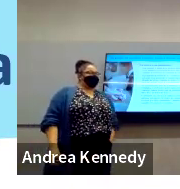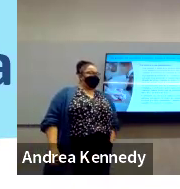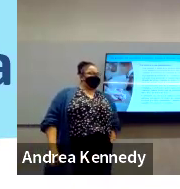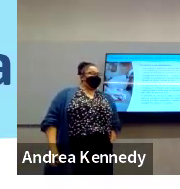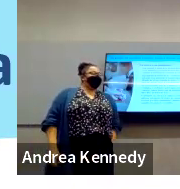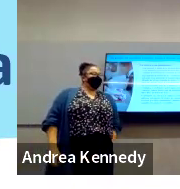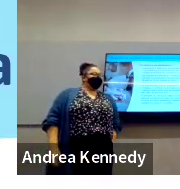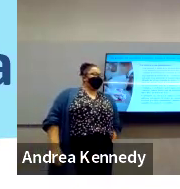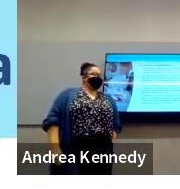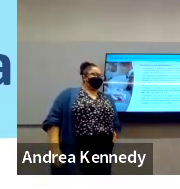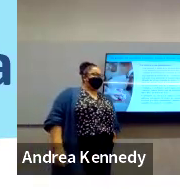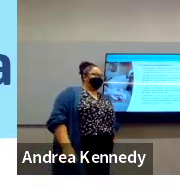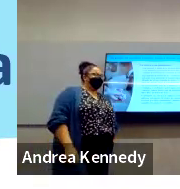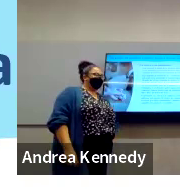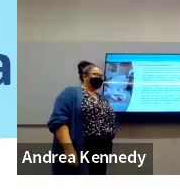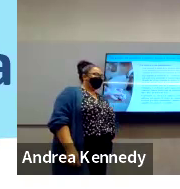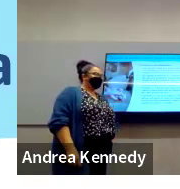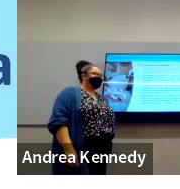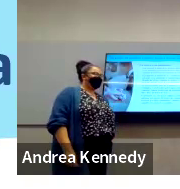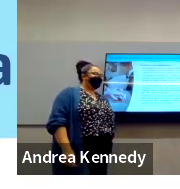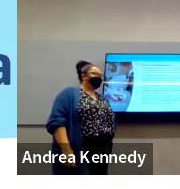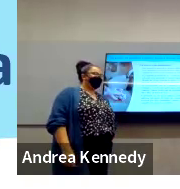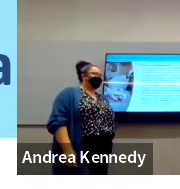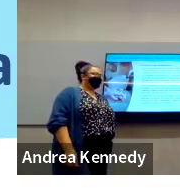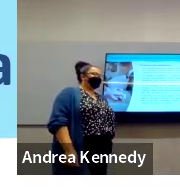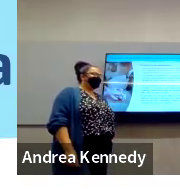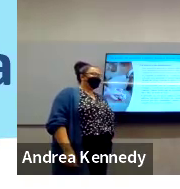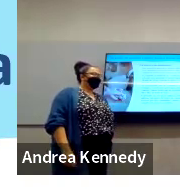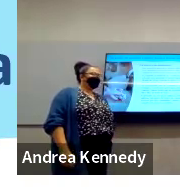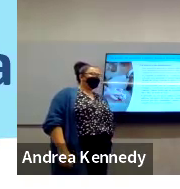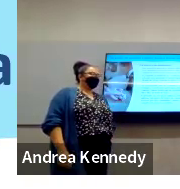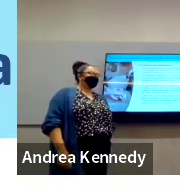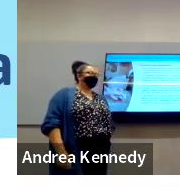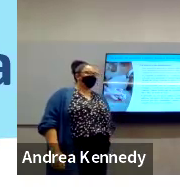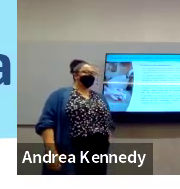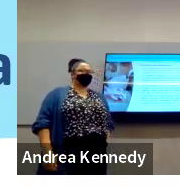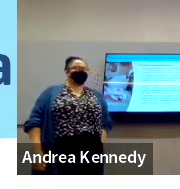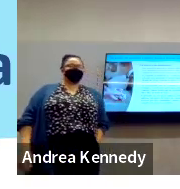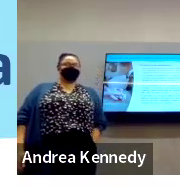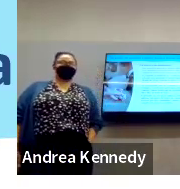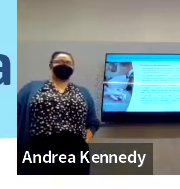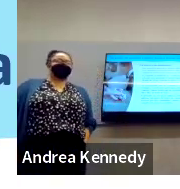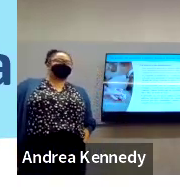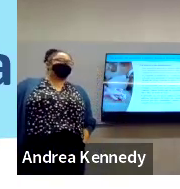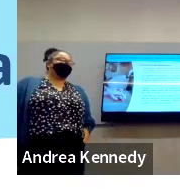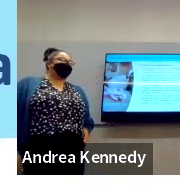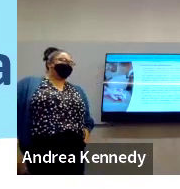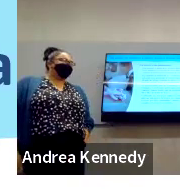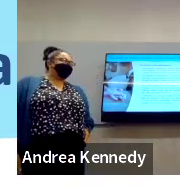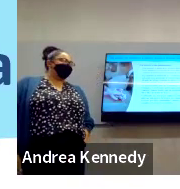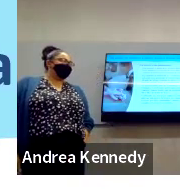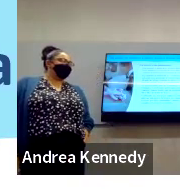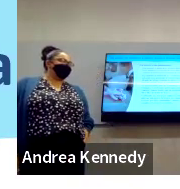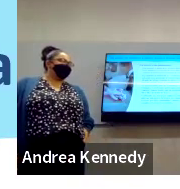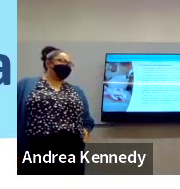meses de la última vez que recibieron el aumento de renta, o también si se acaban de mover,